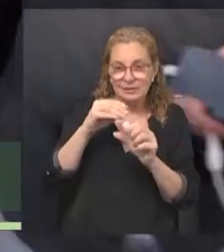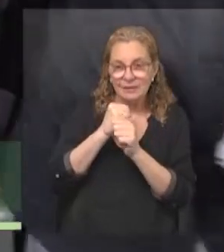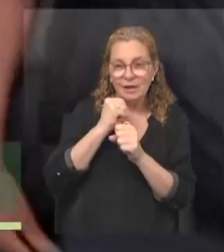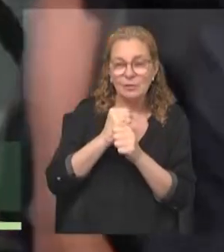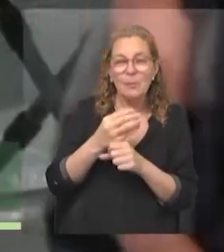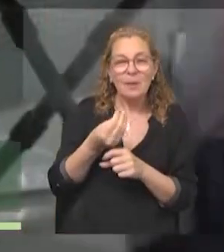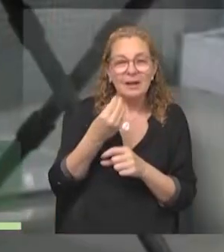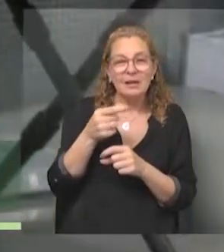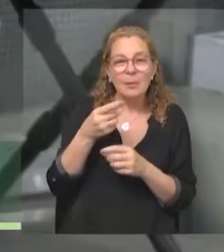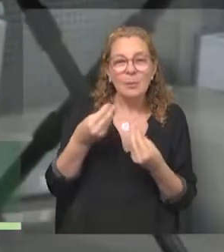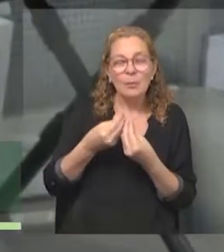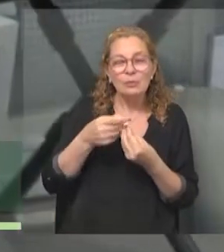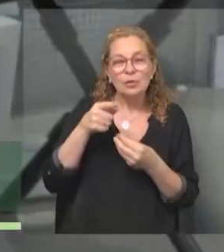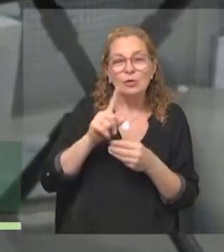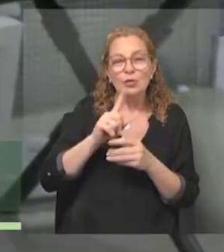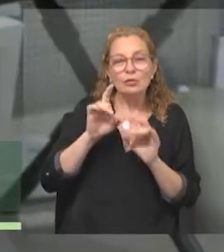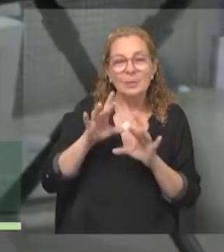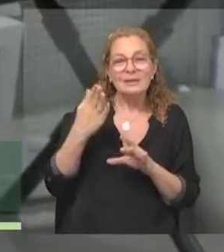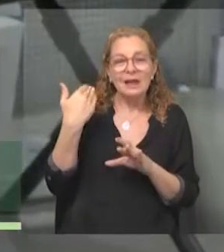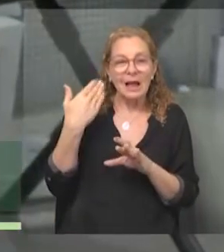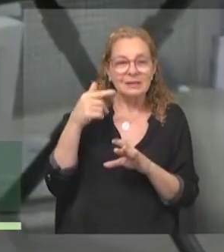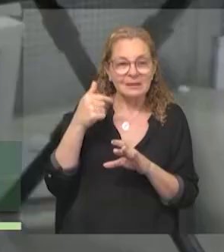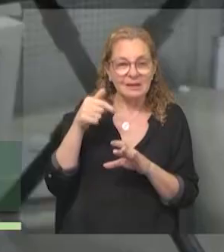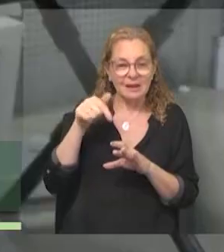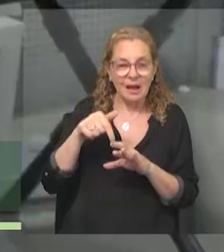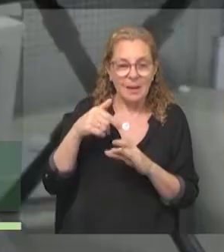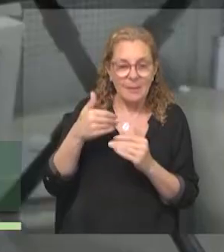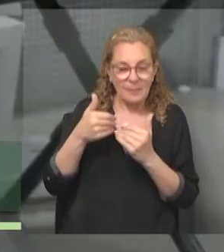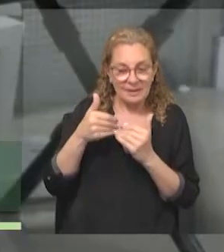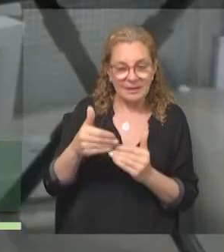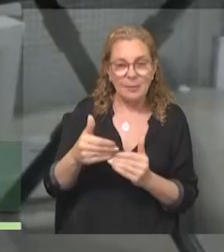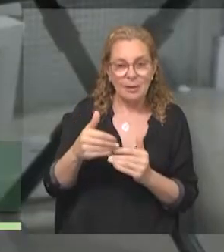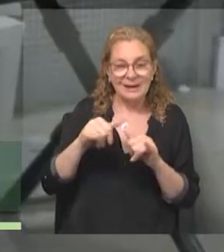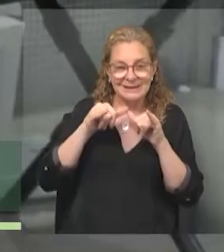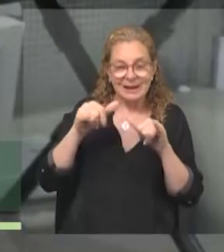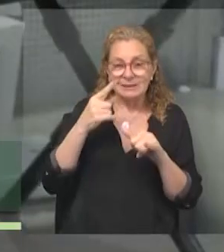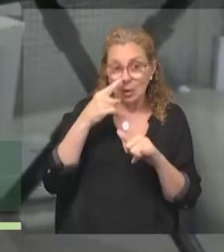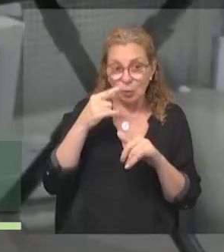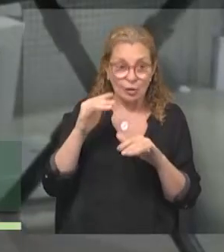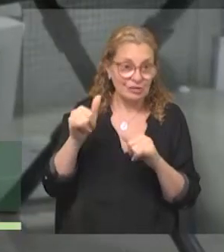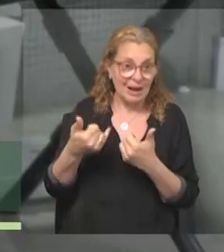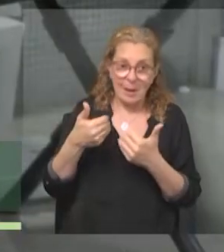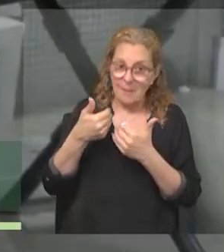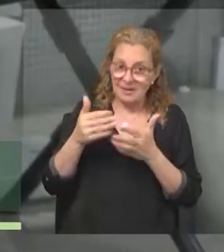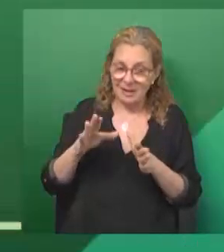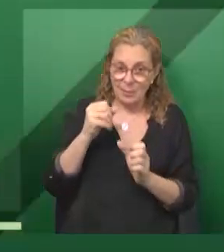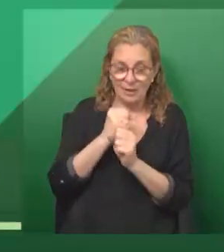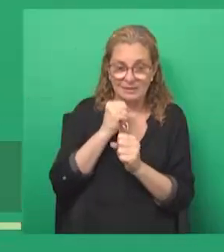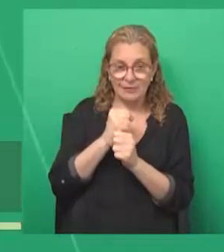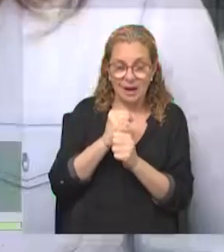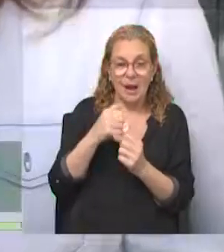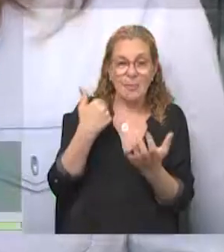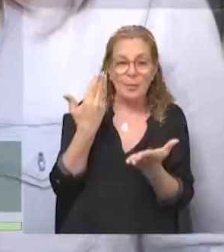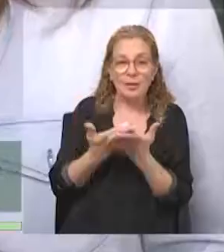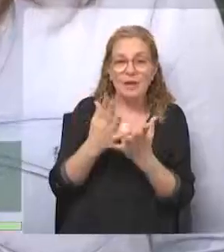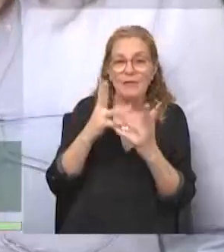muchísimo de eso no solamente ahora sino Desde que arrancamos la campaña en las internas tratando justamente de de de proponer